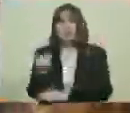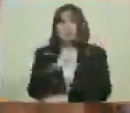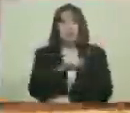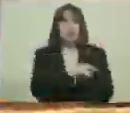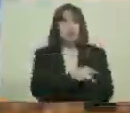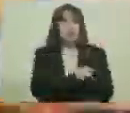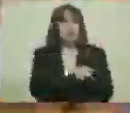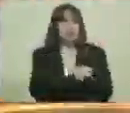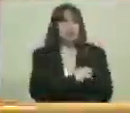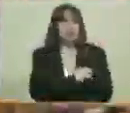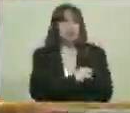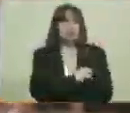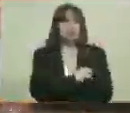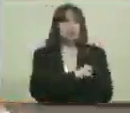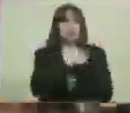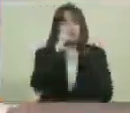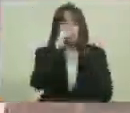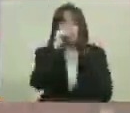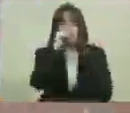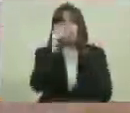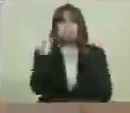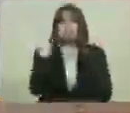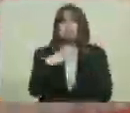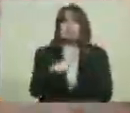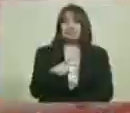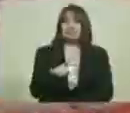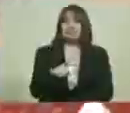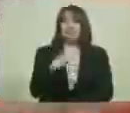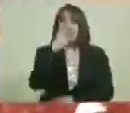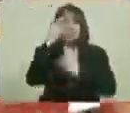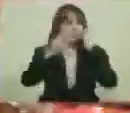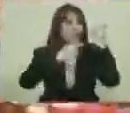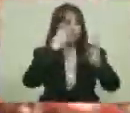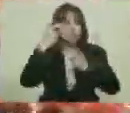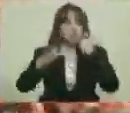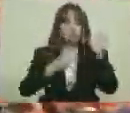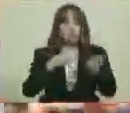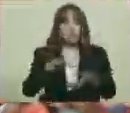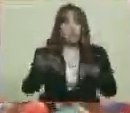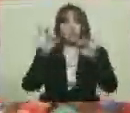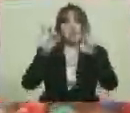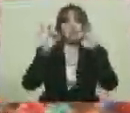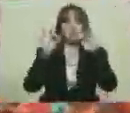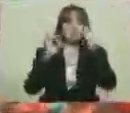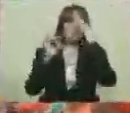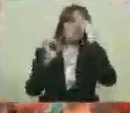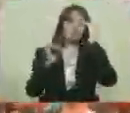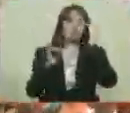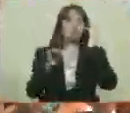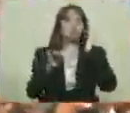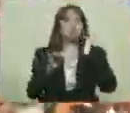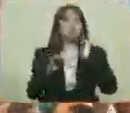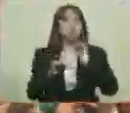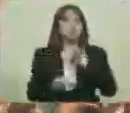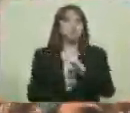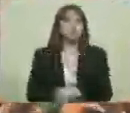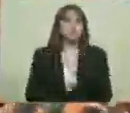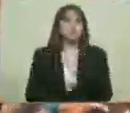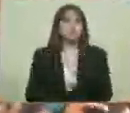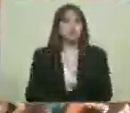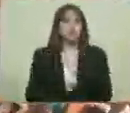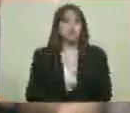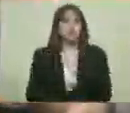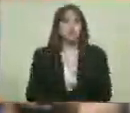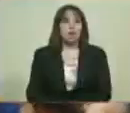universidades. Hoy tuvimos como visitante especial, invitado especial, a Diego